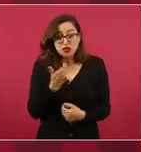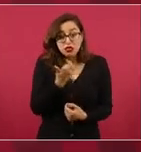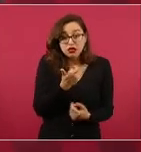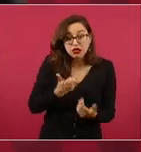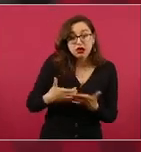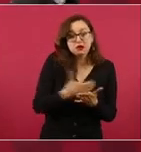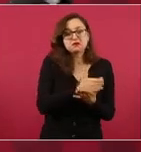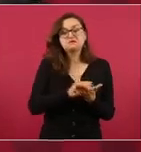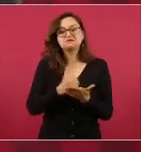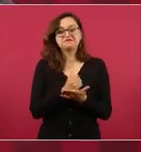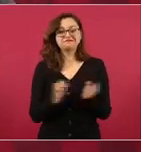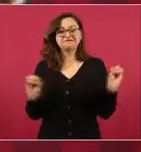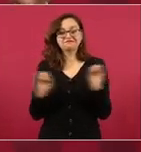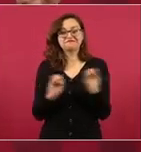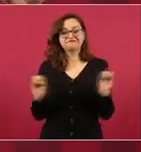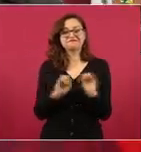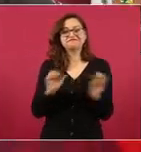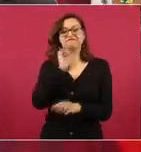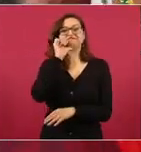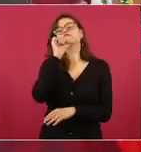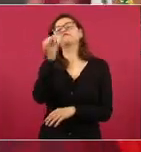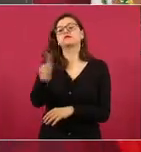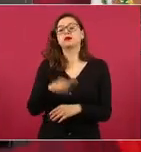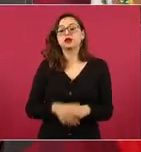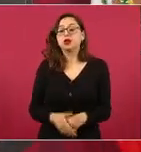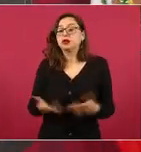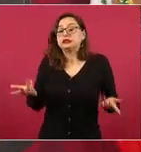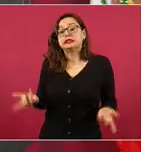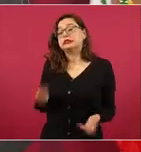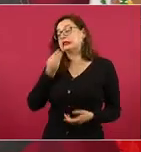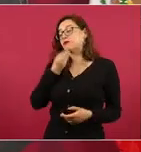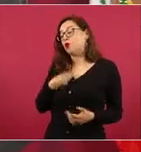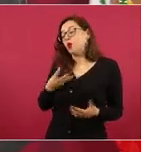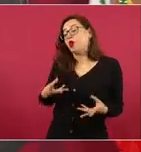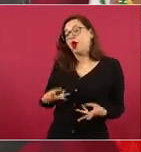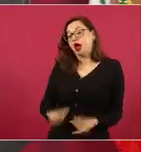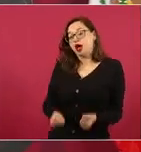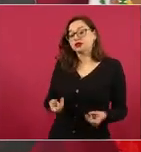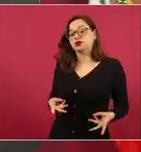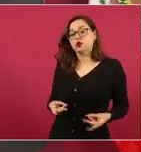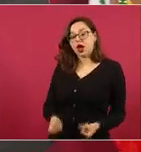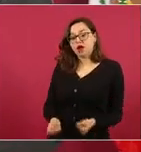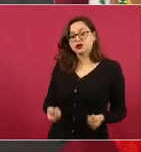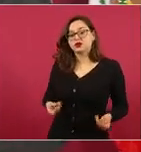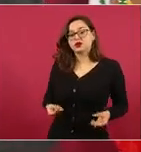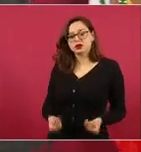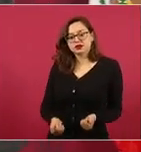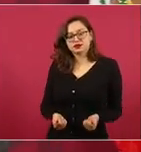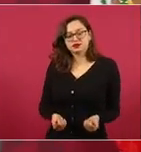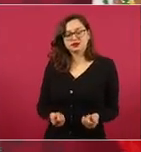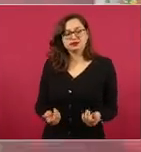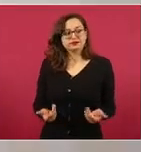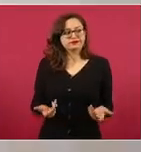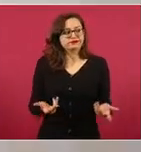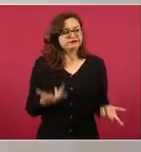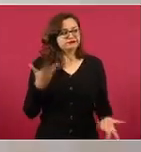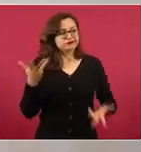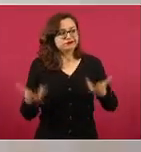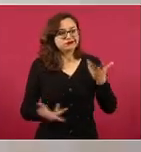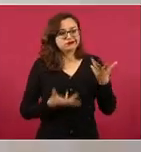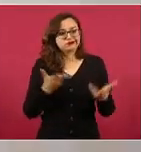porque todo era gasto. Venían hasta técnicos,